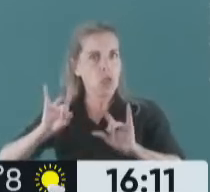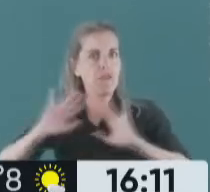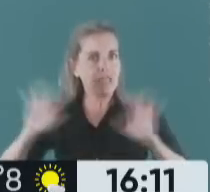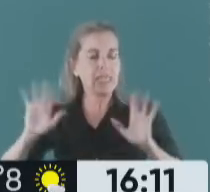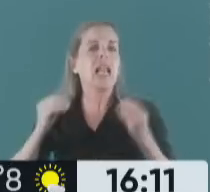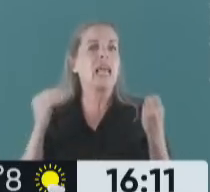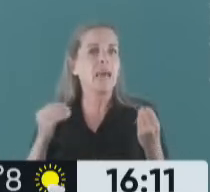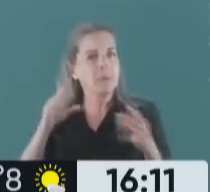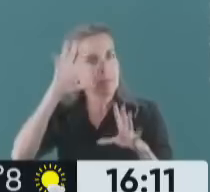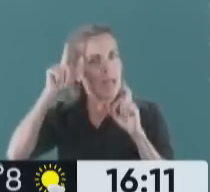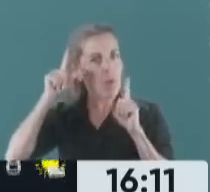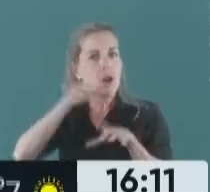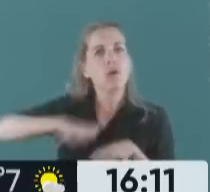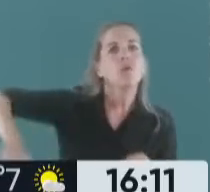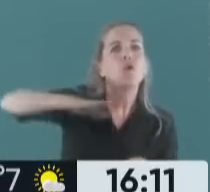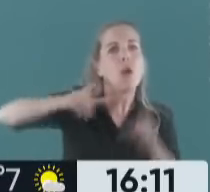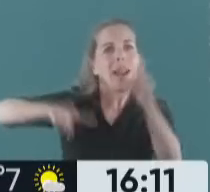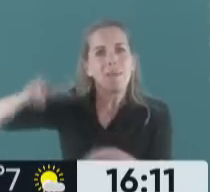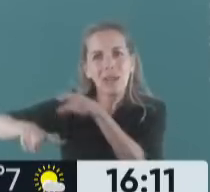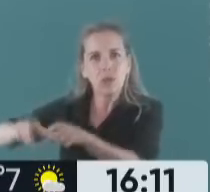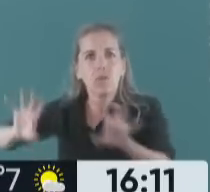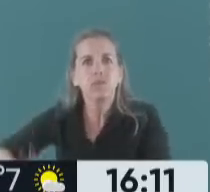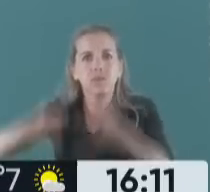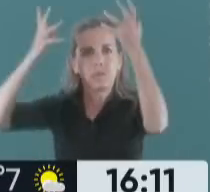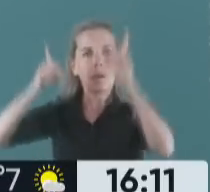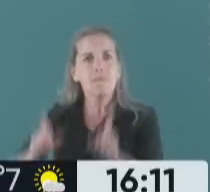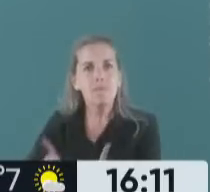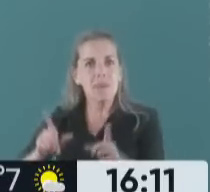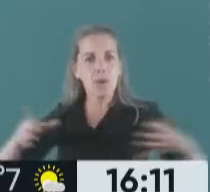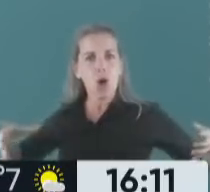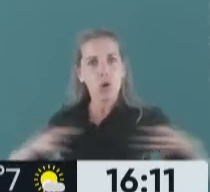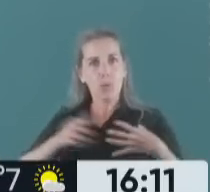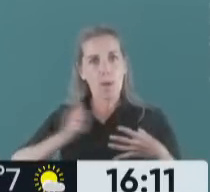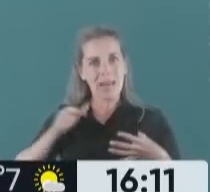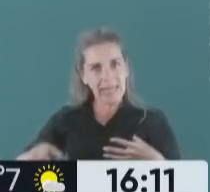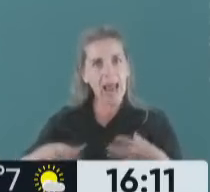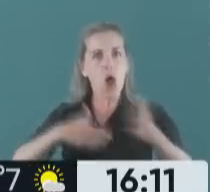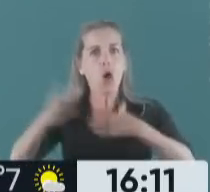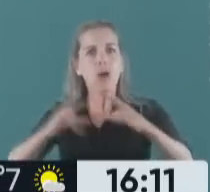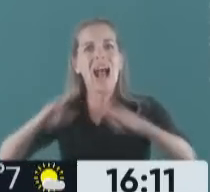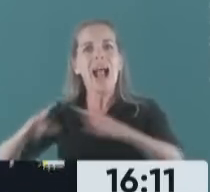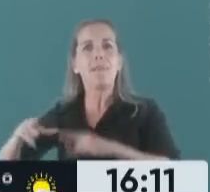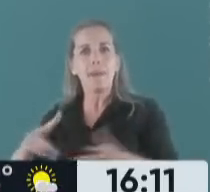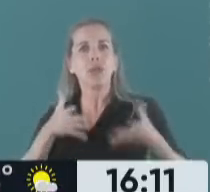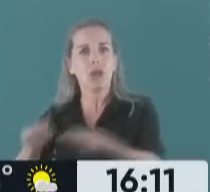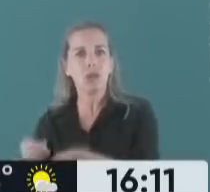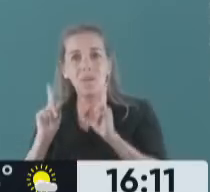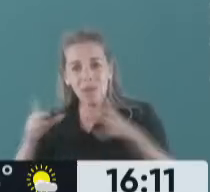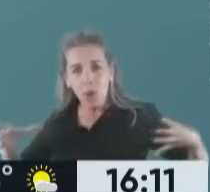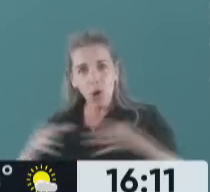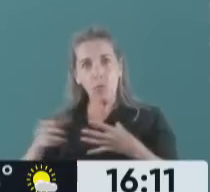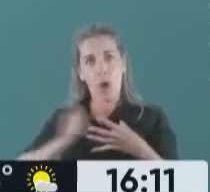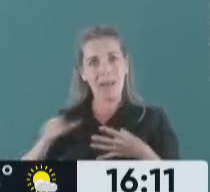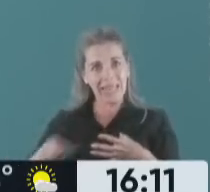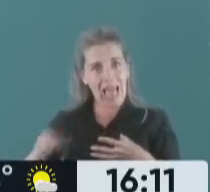de un asentamiento y fue el ejército el que construyó las carpas y estuvo allí para la contención de todo lo que hacía falta. Estas Fuerzas Armadas